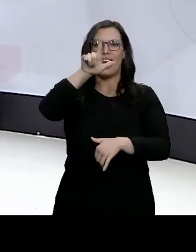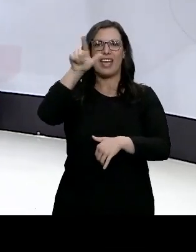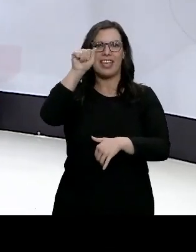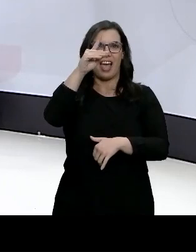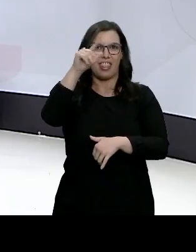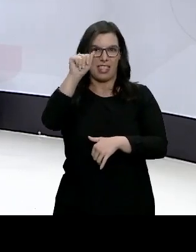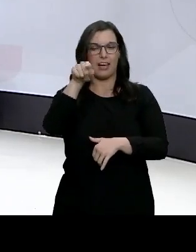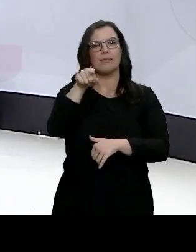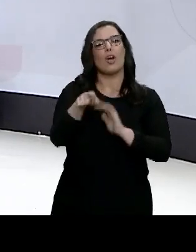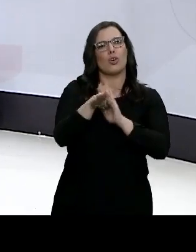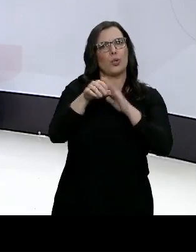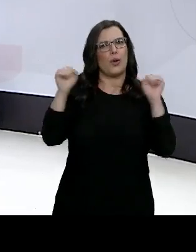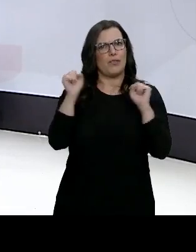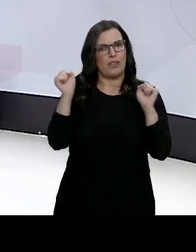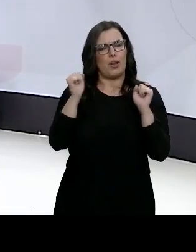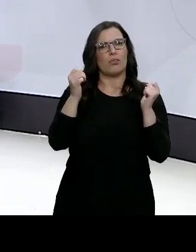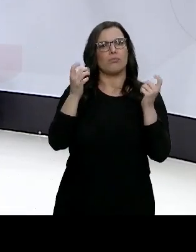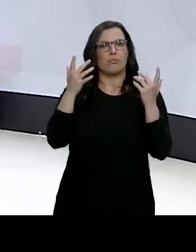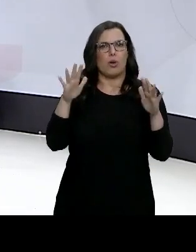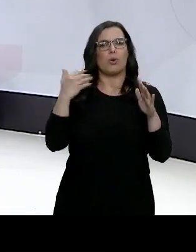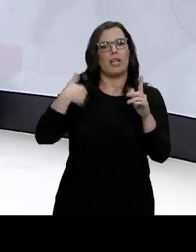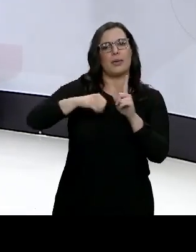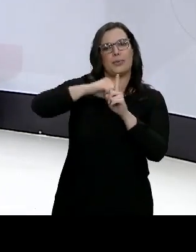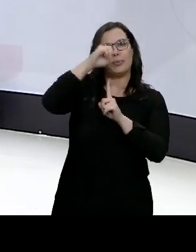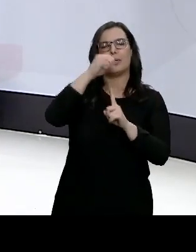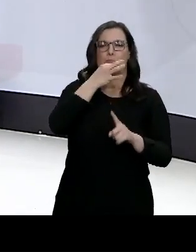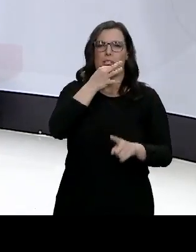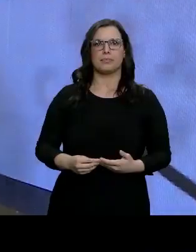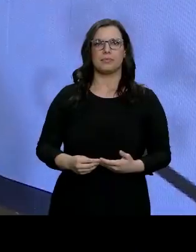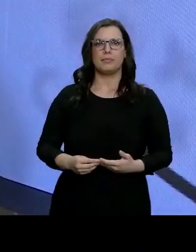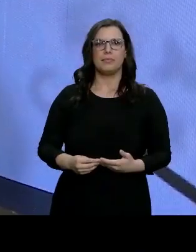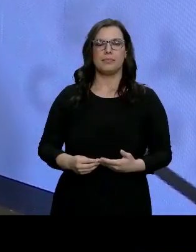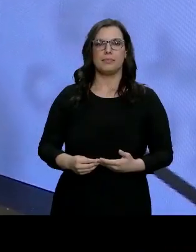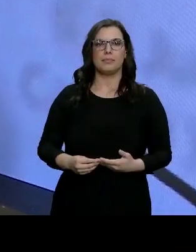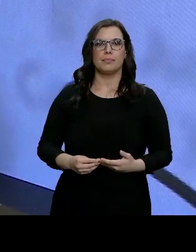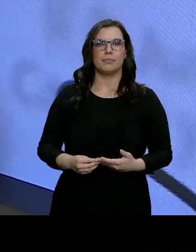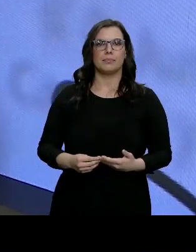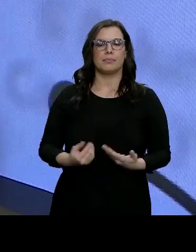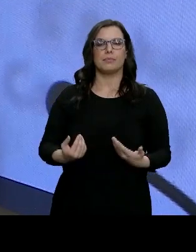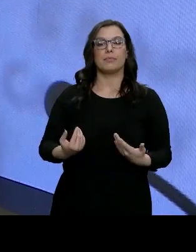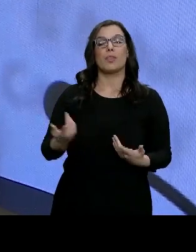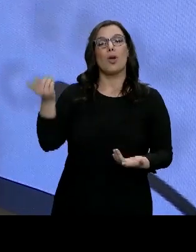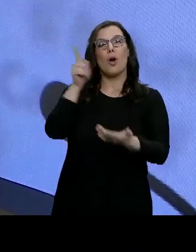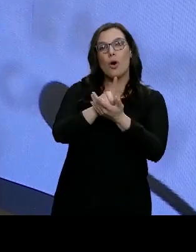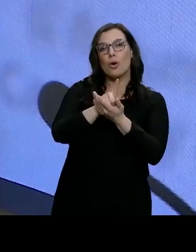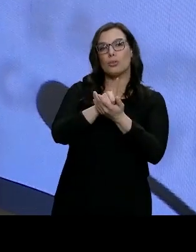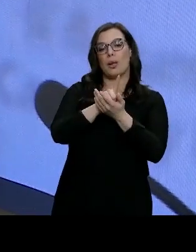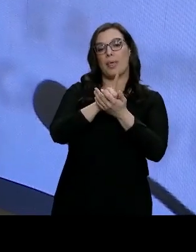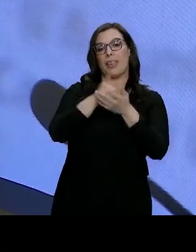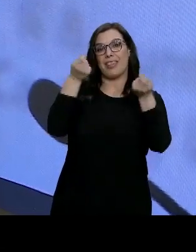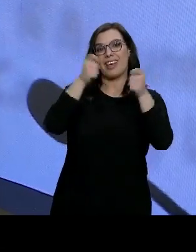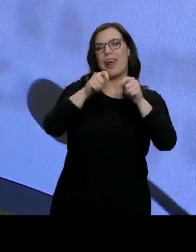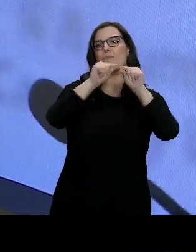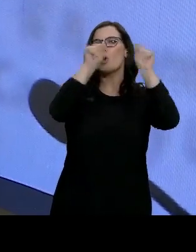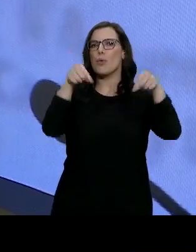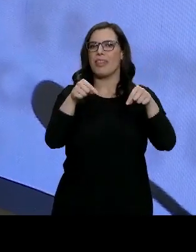como decíamos, con mucho frío, pero ya se nota el ascenso de las temperaturas, sobre todo por la tarde. Volver a un confinamiento por provincias es